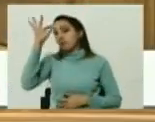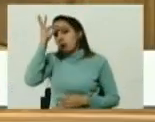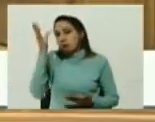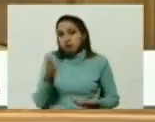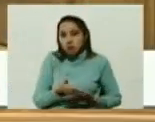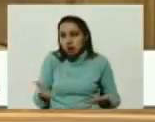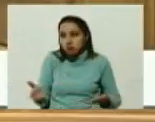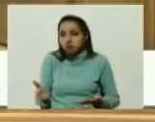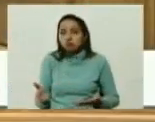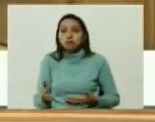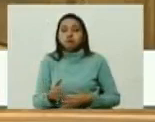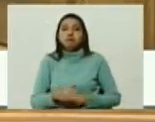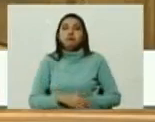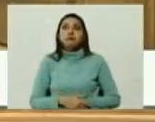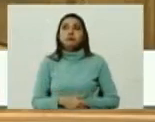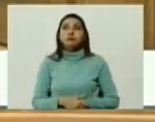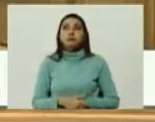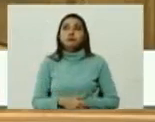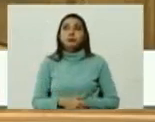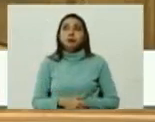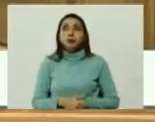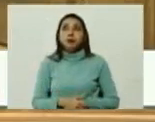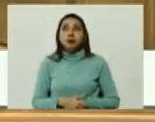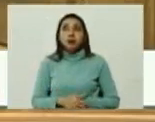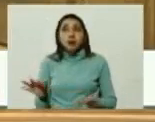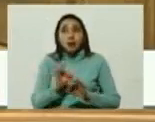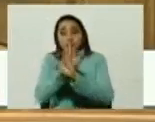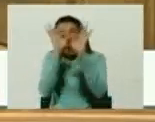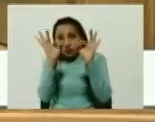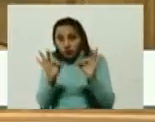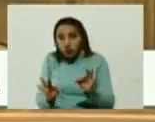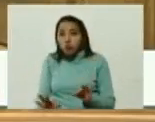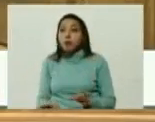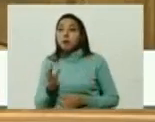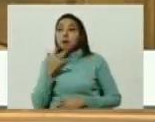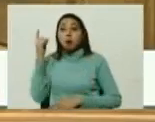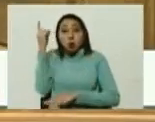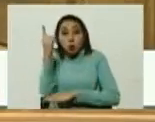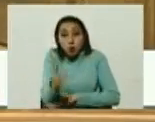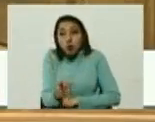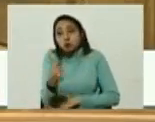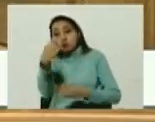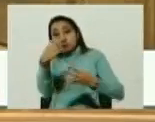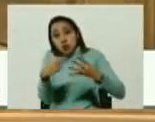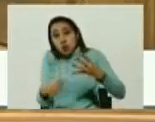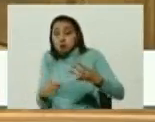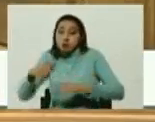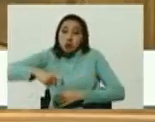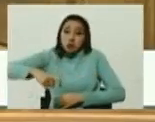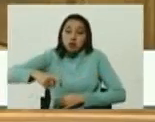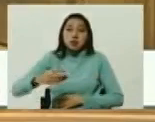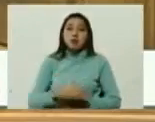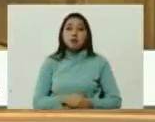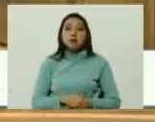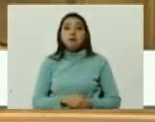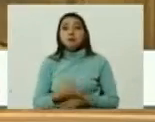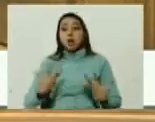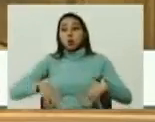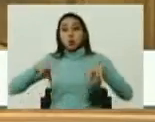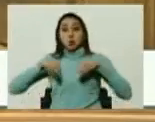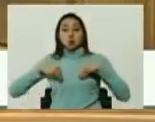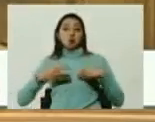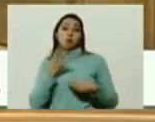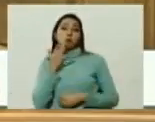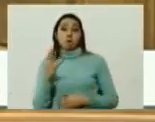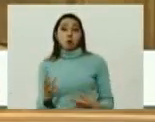vano entonces una formalidad para el cumplimiento de algún requisito necesario para tomar posesión de un cargo o